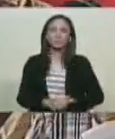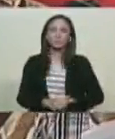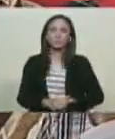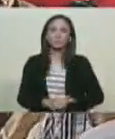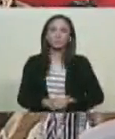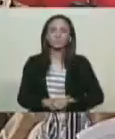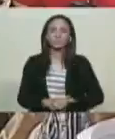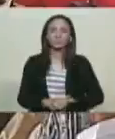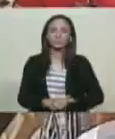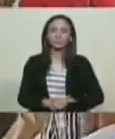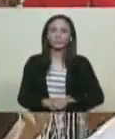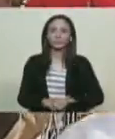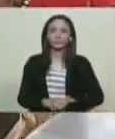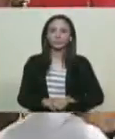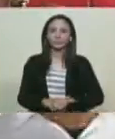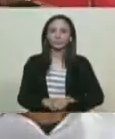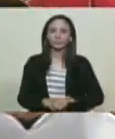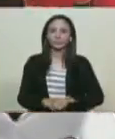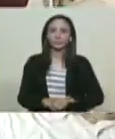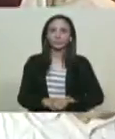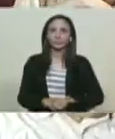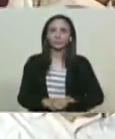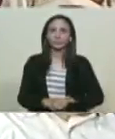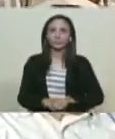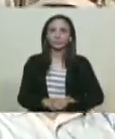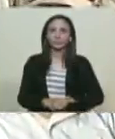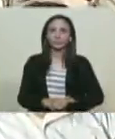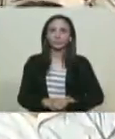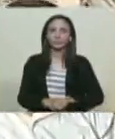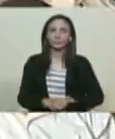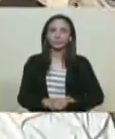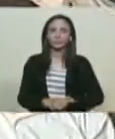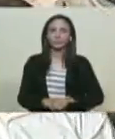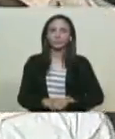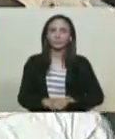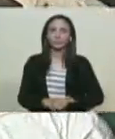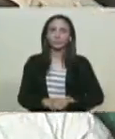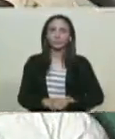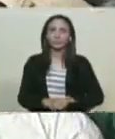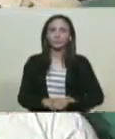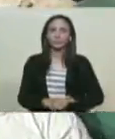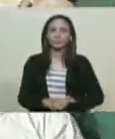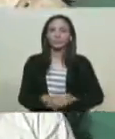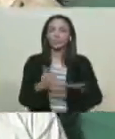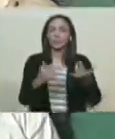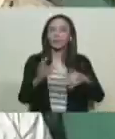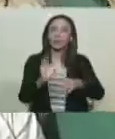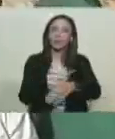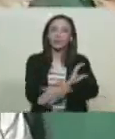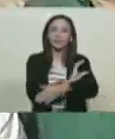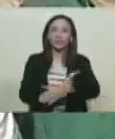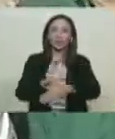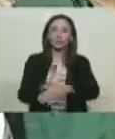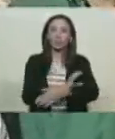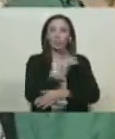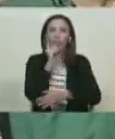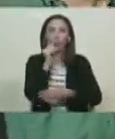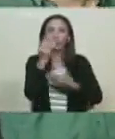pues. Vamos a reír un poco. Saludos, Nicolás. Orlando Marcano, para ti. Dale, Orlandito. Para ti, mi amigo. Dispárate,